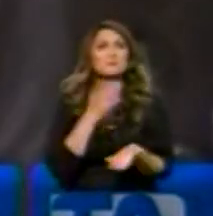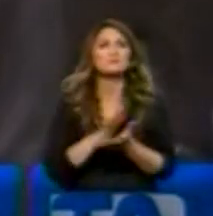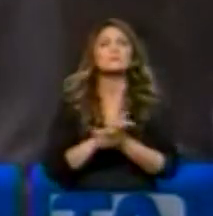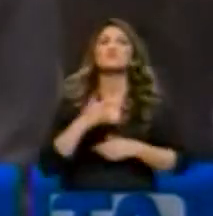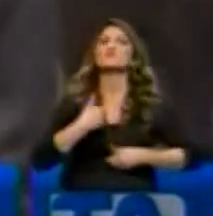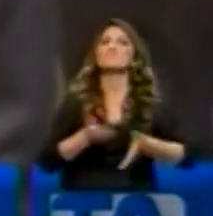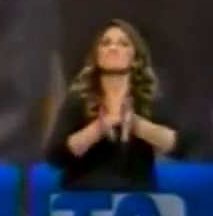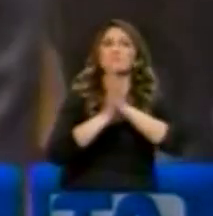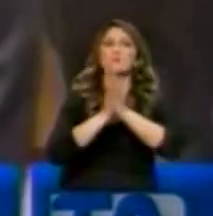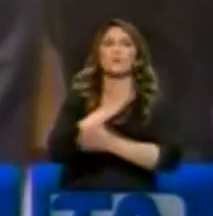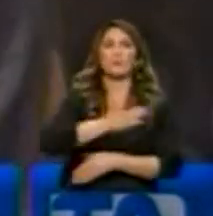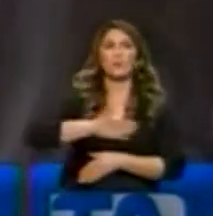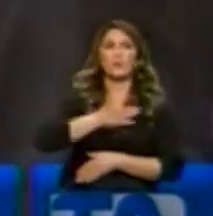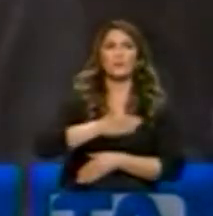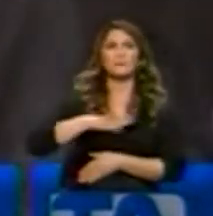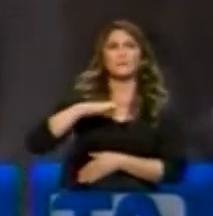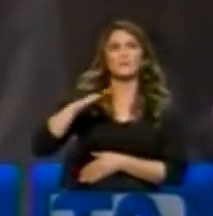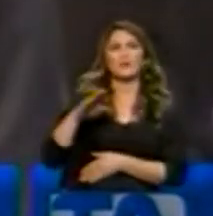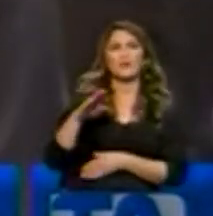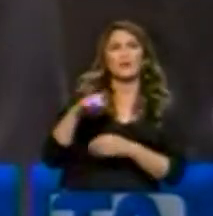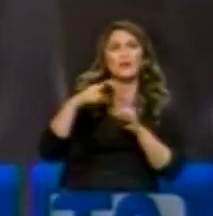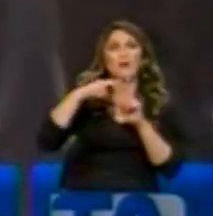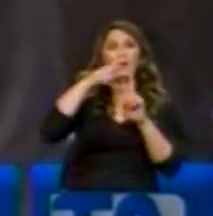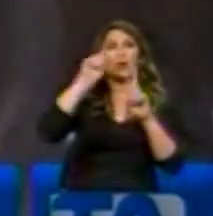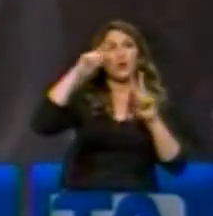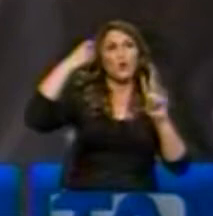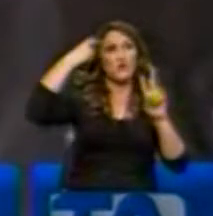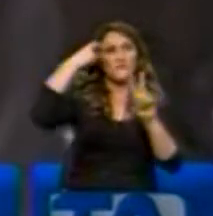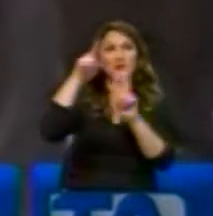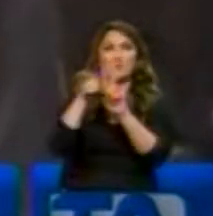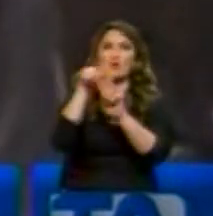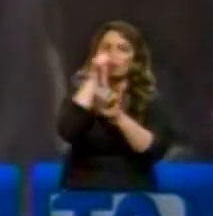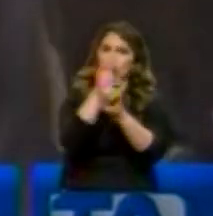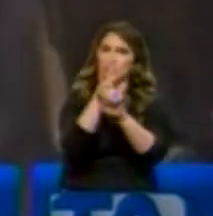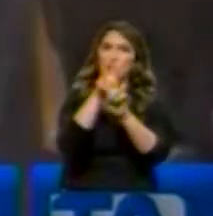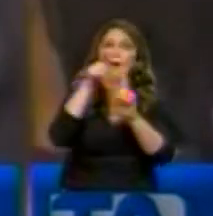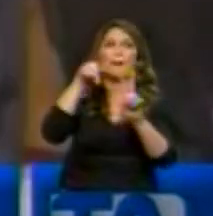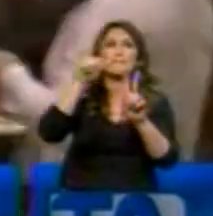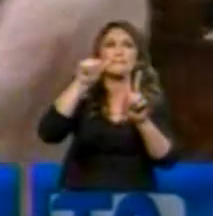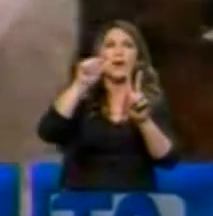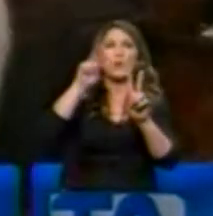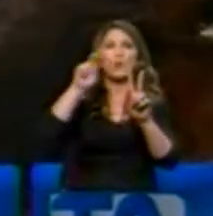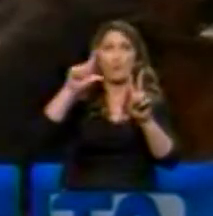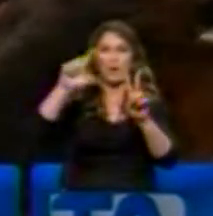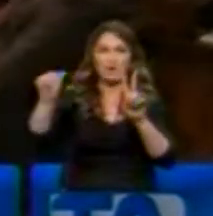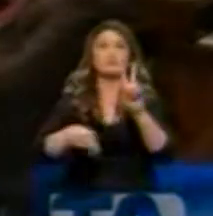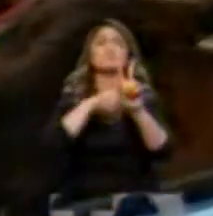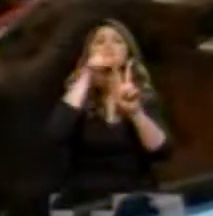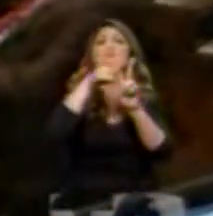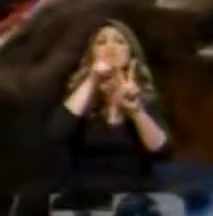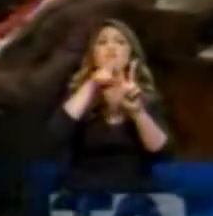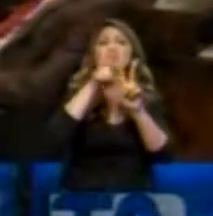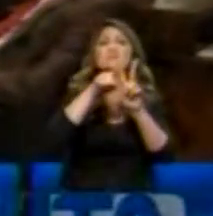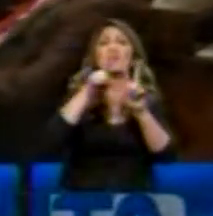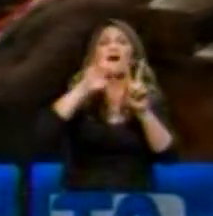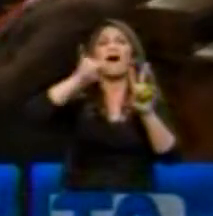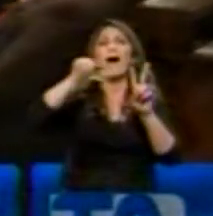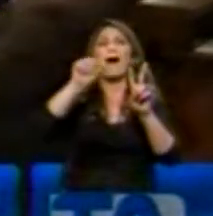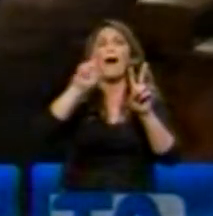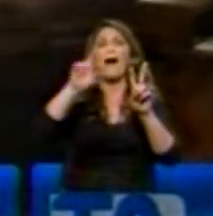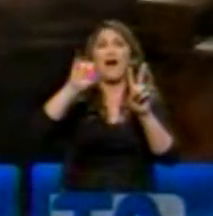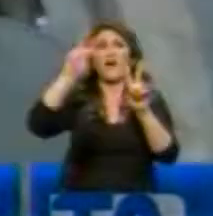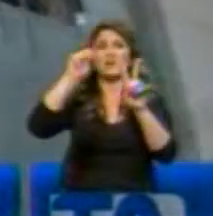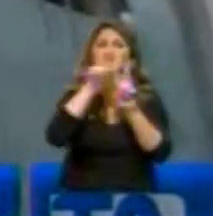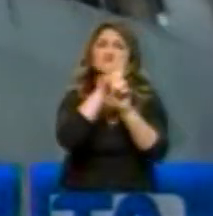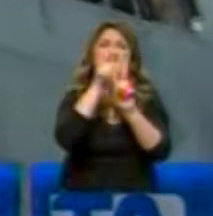a la ministra de Gobierno, al ministro de Defensa y al equipo económico. Esa comisión deberá analizar también